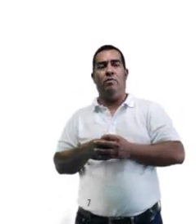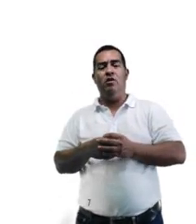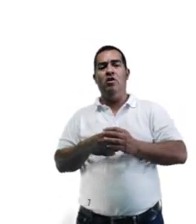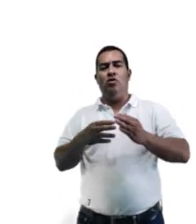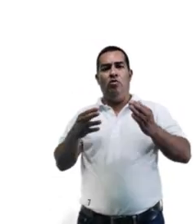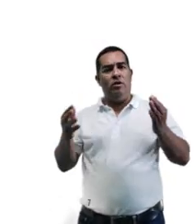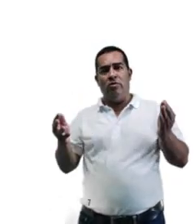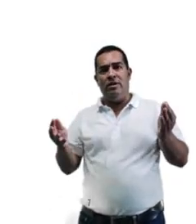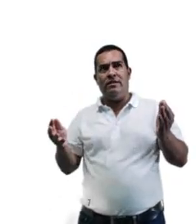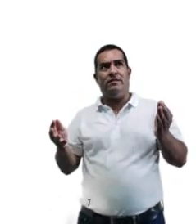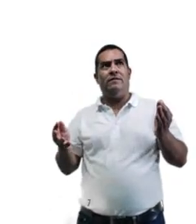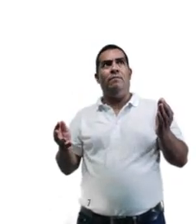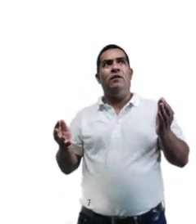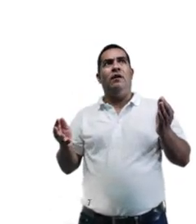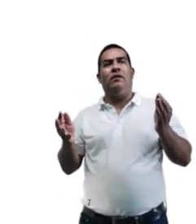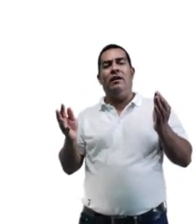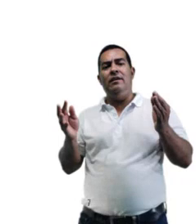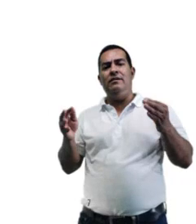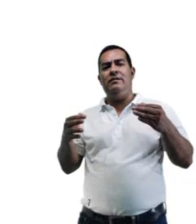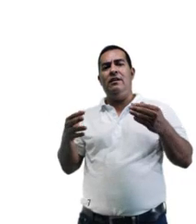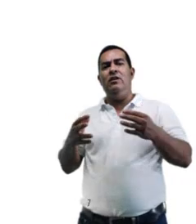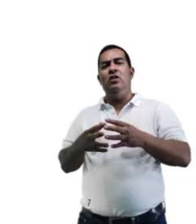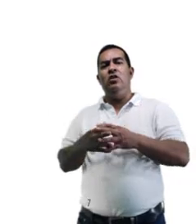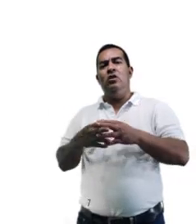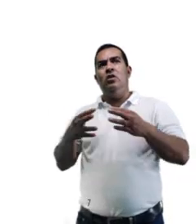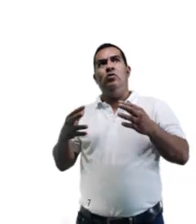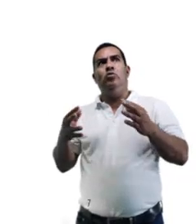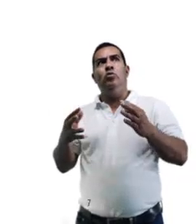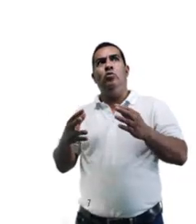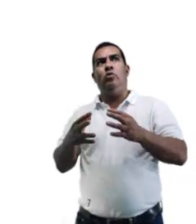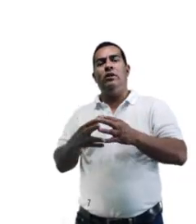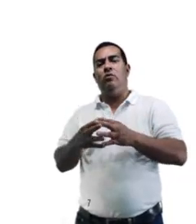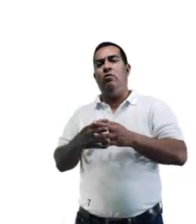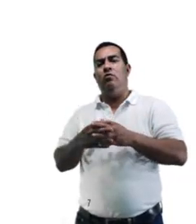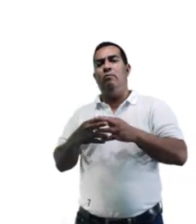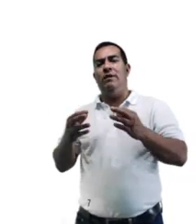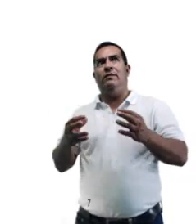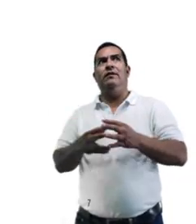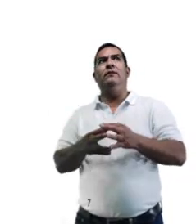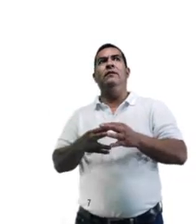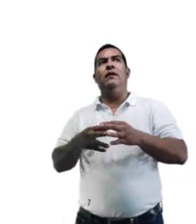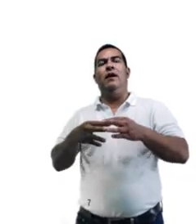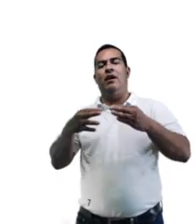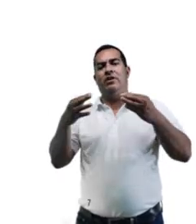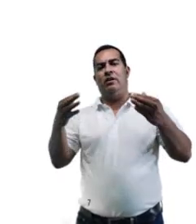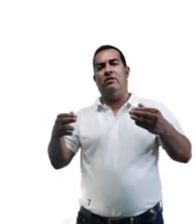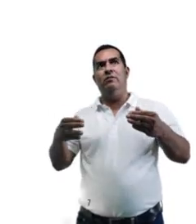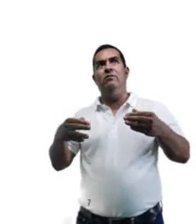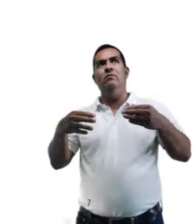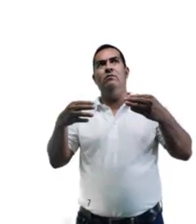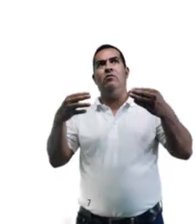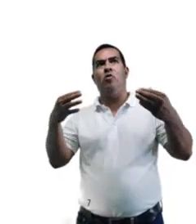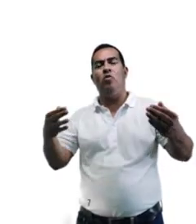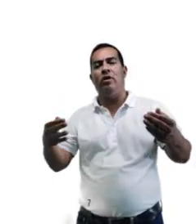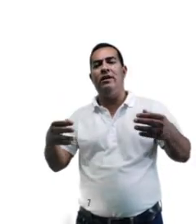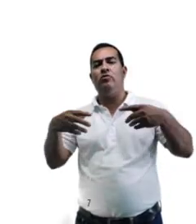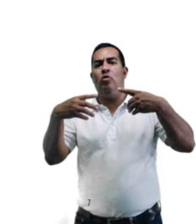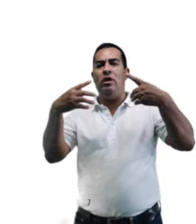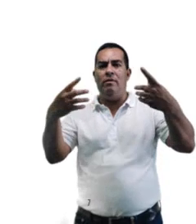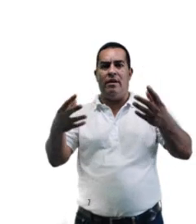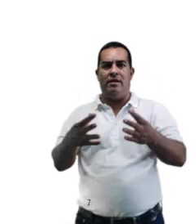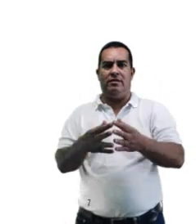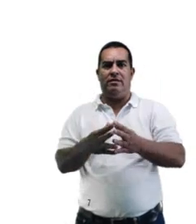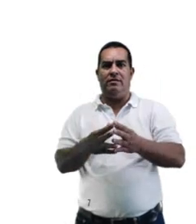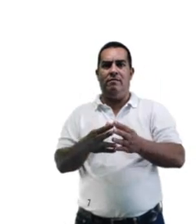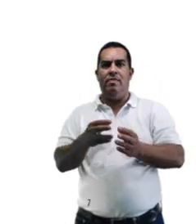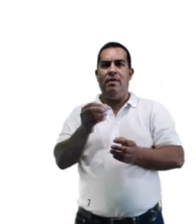pensamiento. Número 3. Realiza tu currículum vitae atractivo, concreto